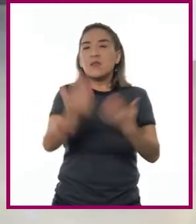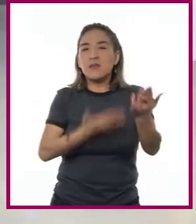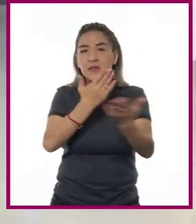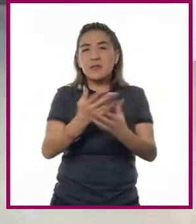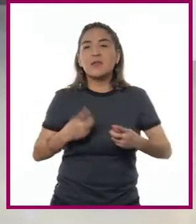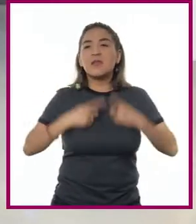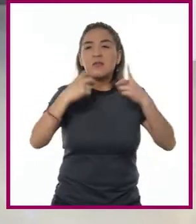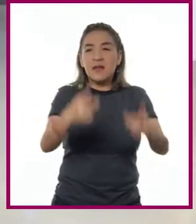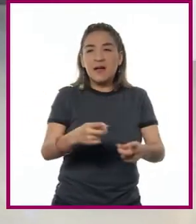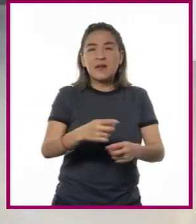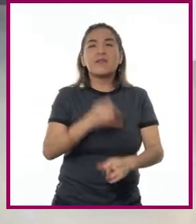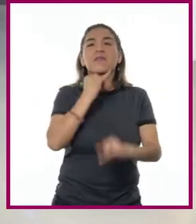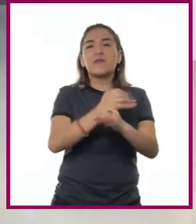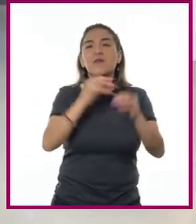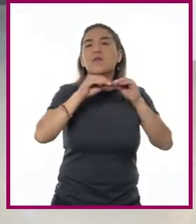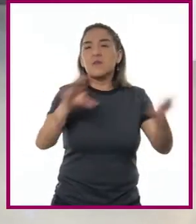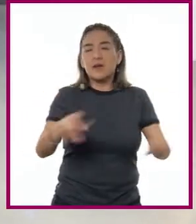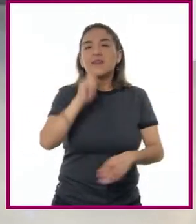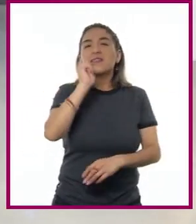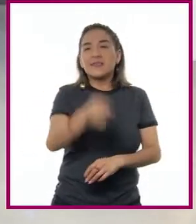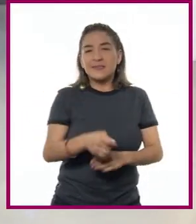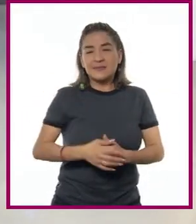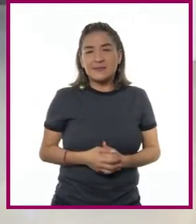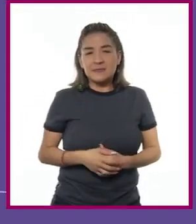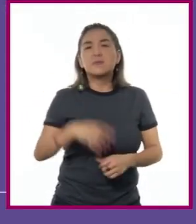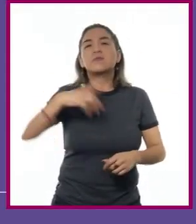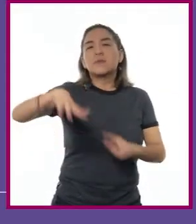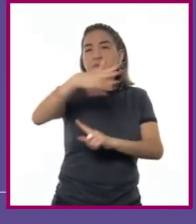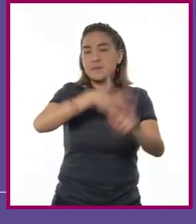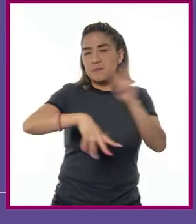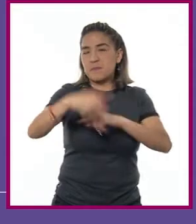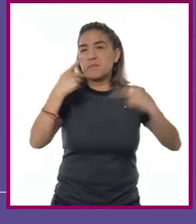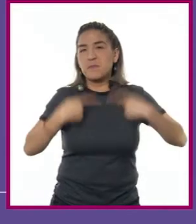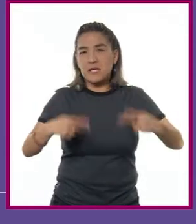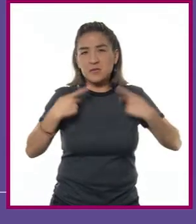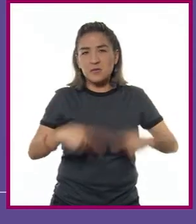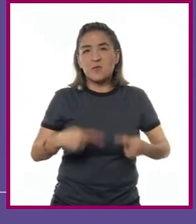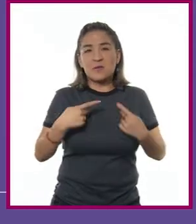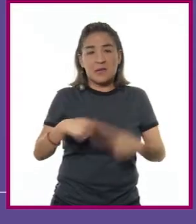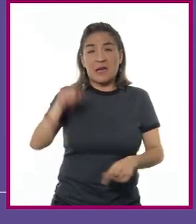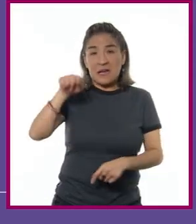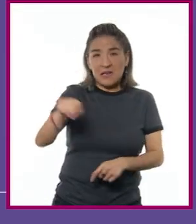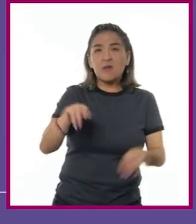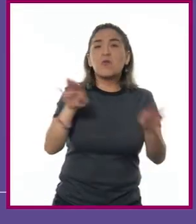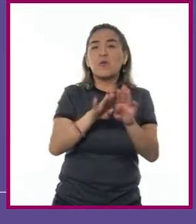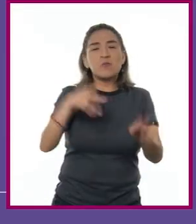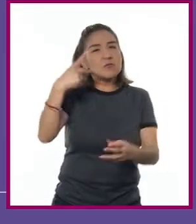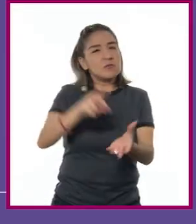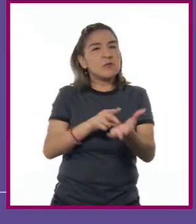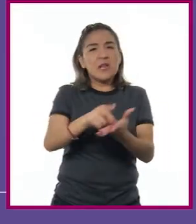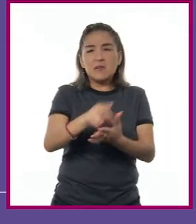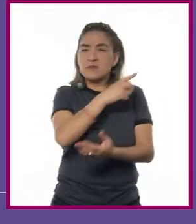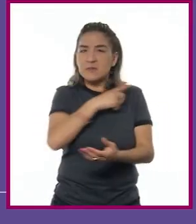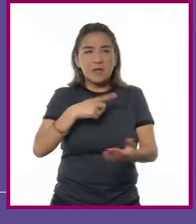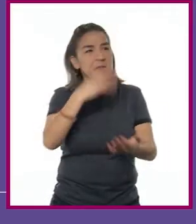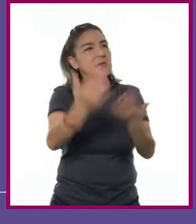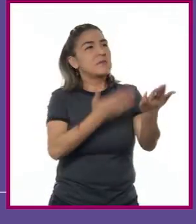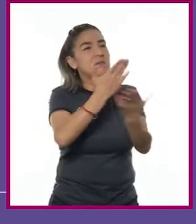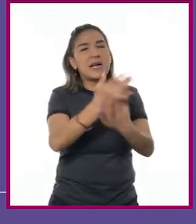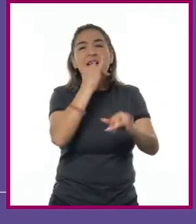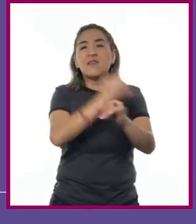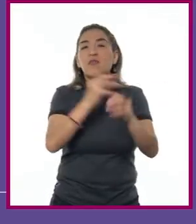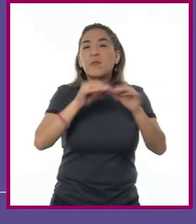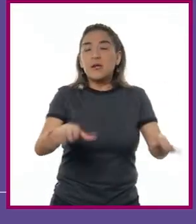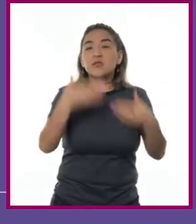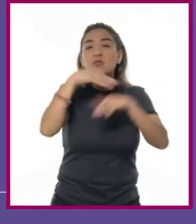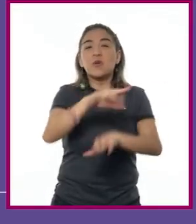información sobre lo que hace a las y los ciudadanos. La ciudadanía tiene el derecho de acceder a la información sobre el